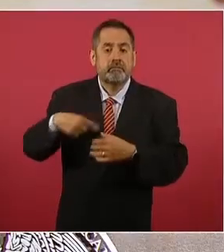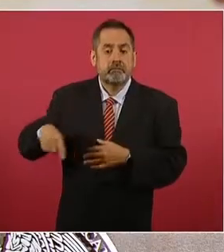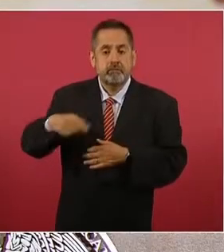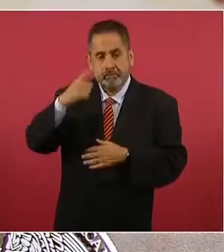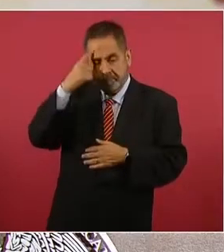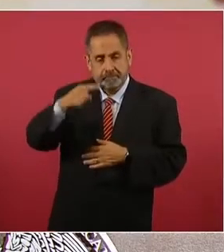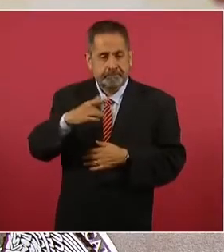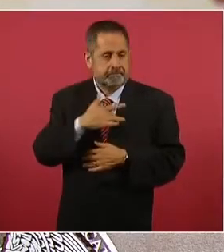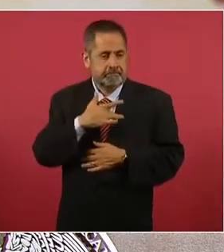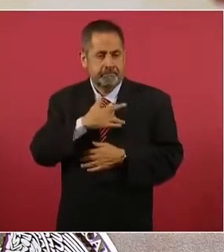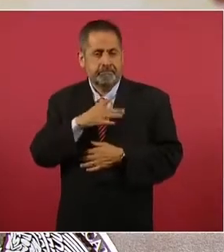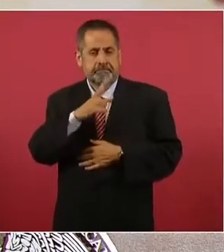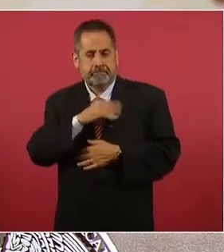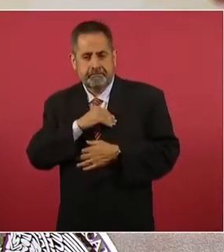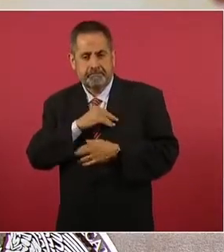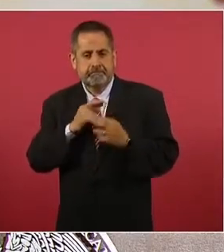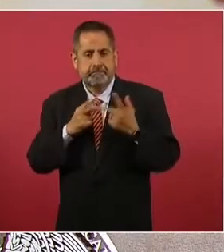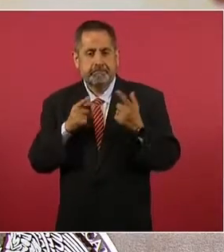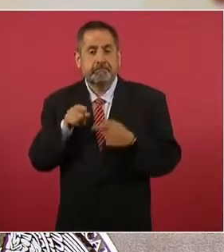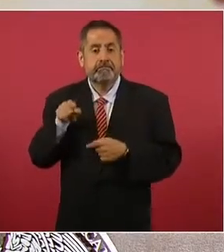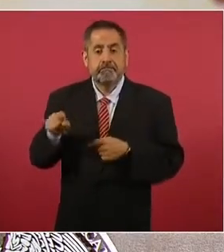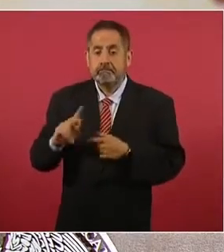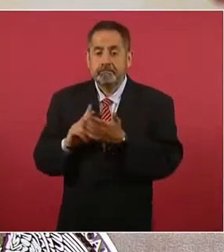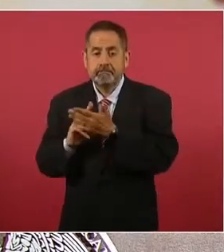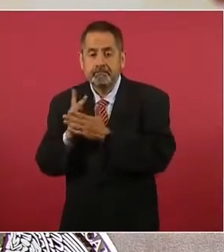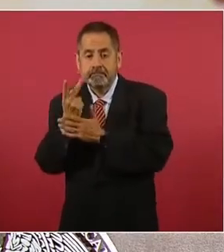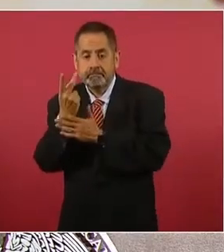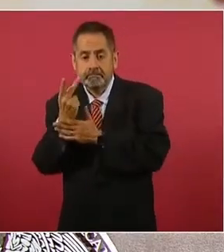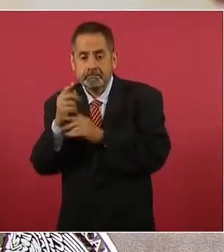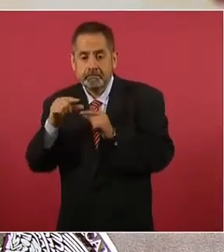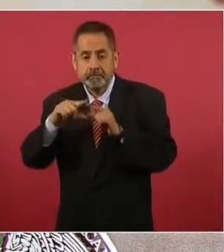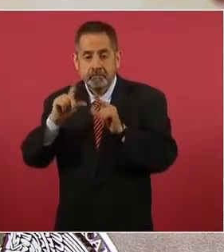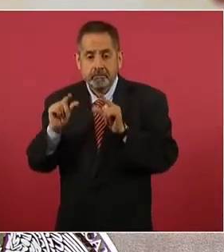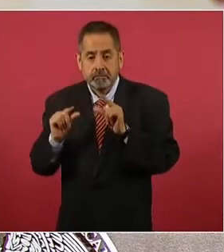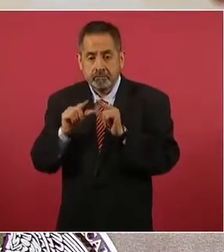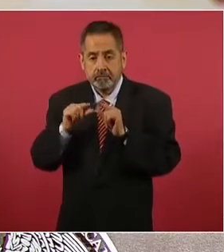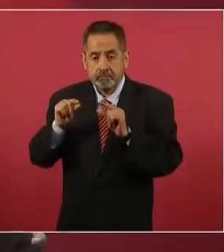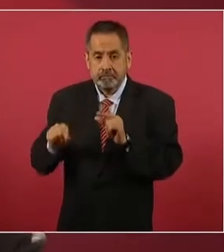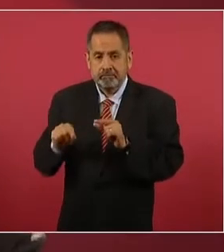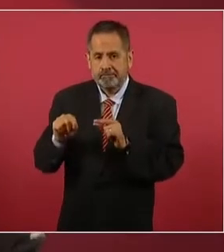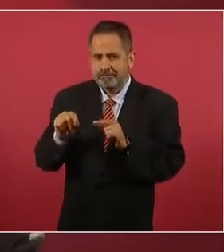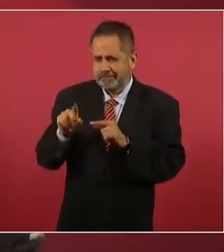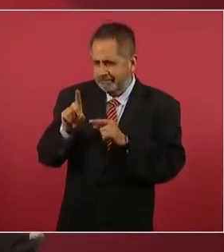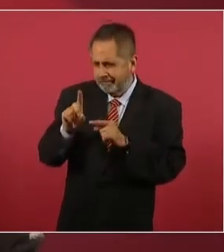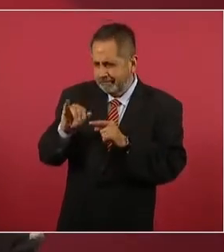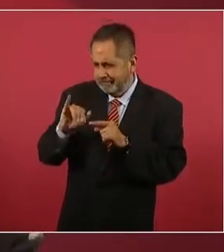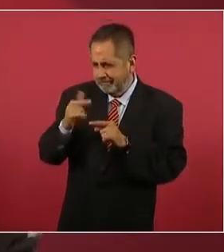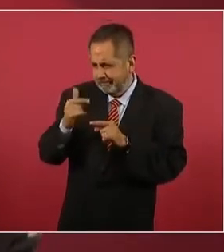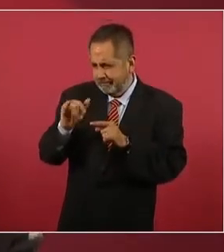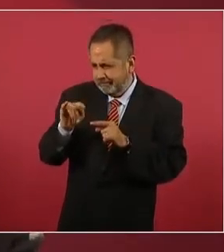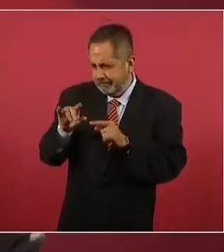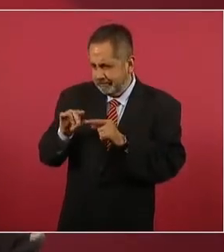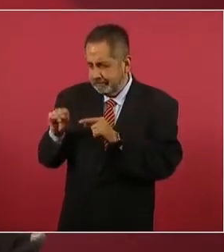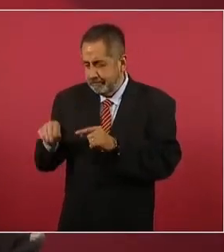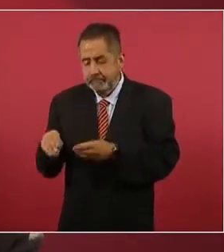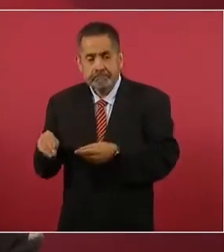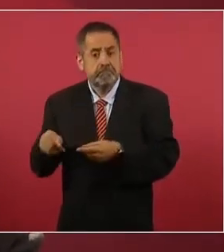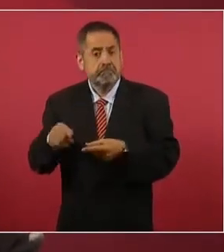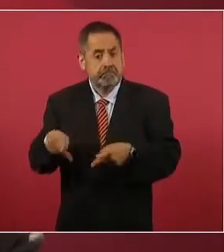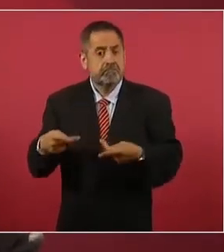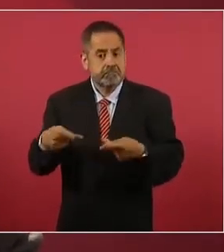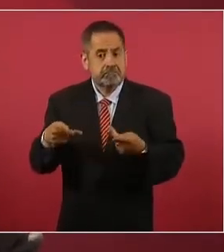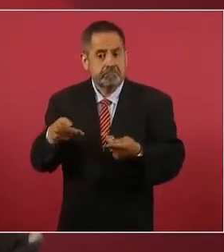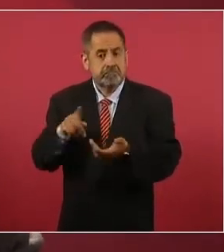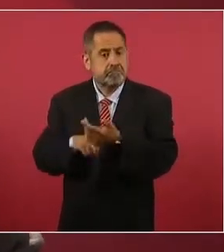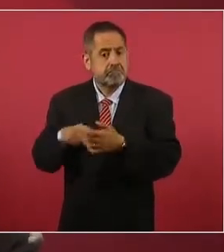falla cardíaca, que es una planta, una hoja, que es la digital. Y la digital se sigue vendiendo, utilizando